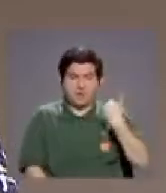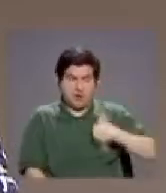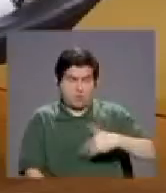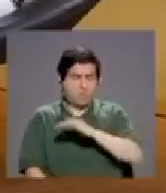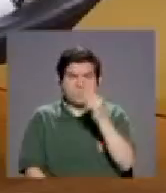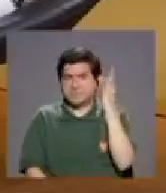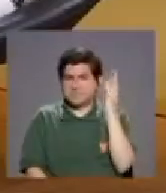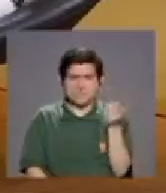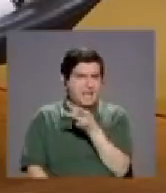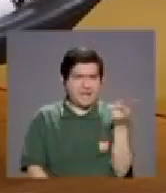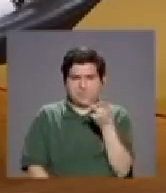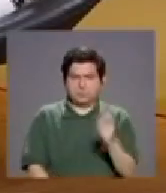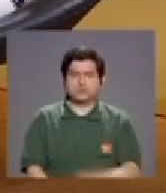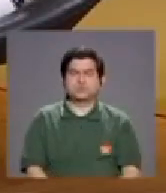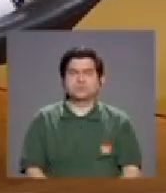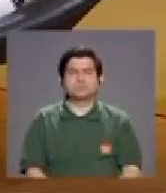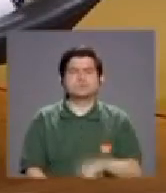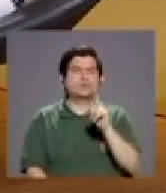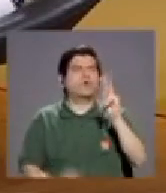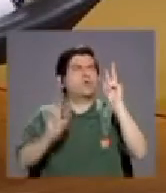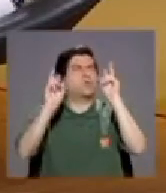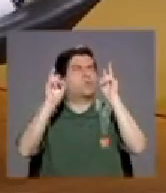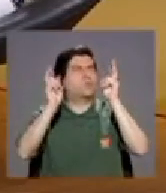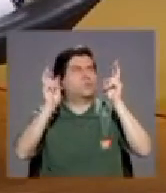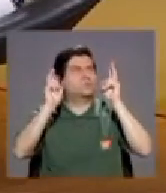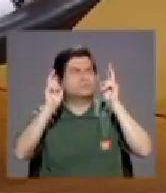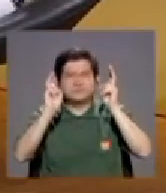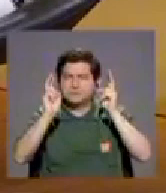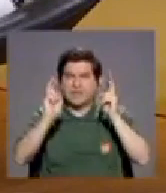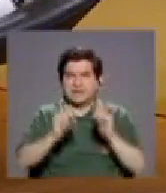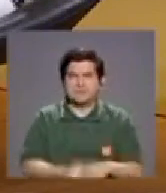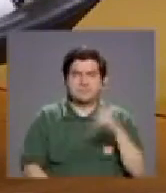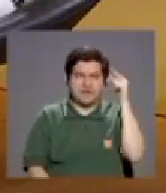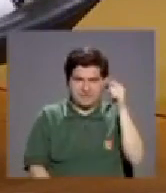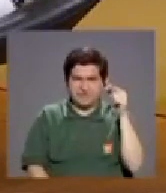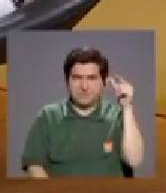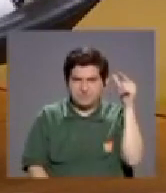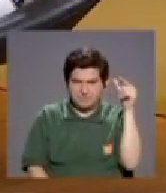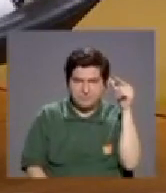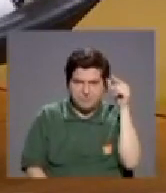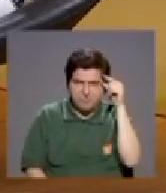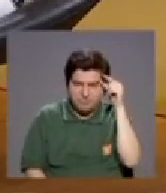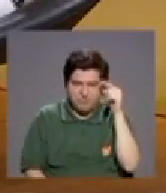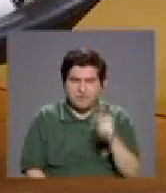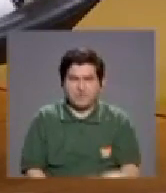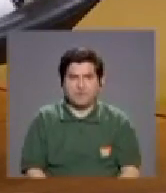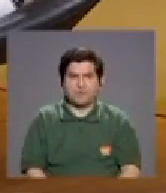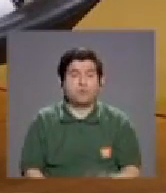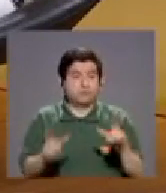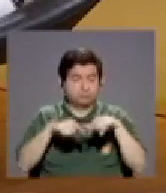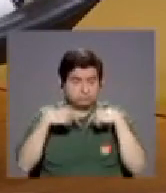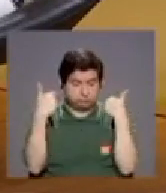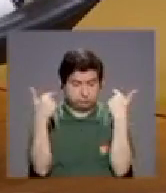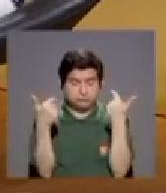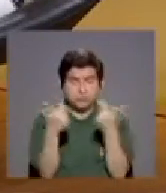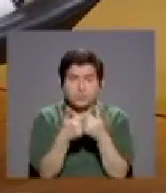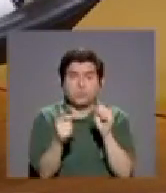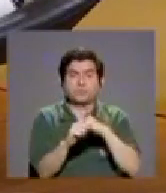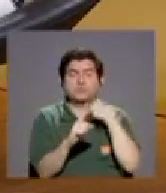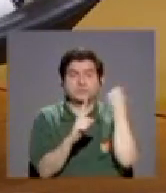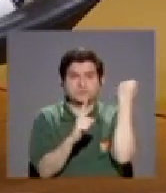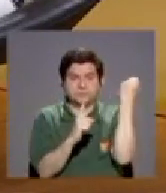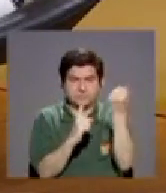mujeres. Hay un tema ahí y obviamente hay grupos en la